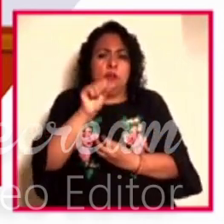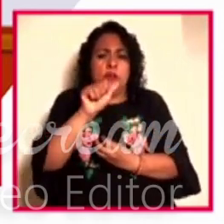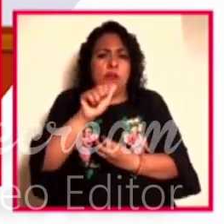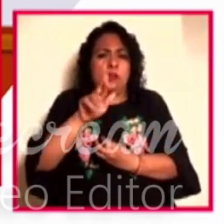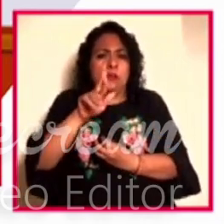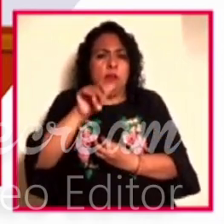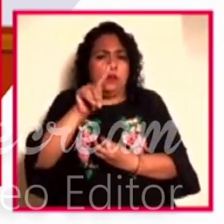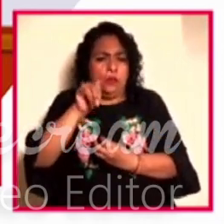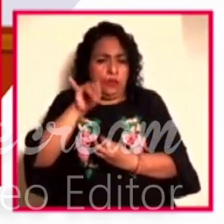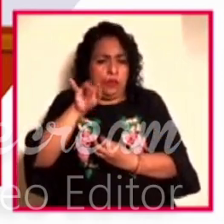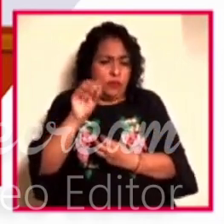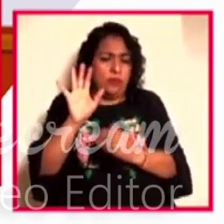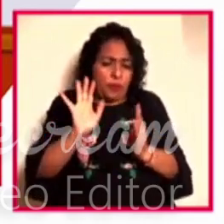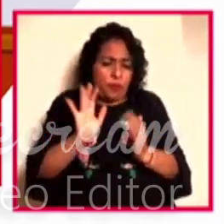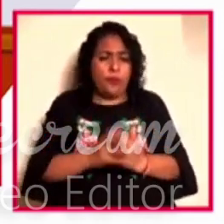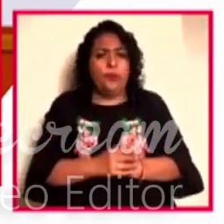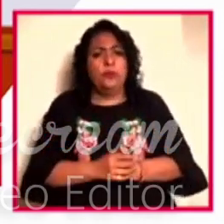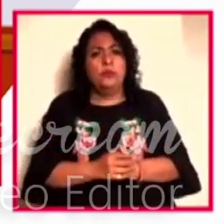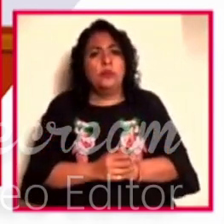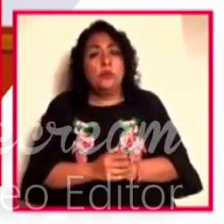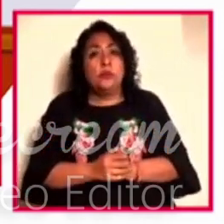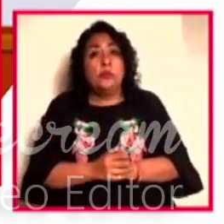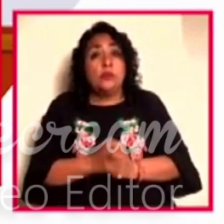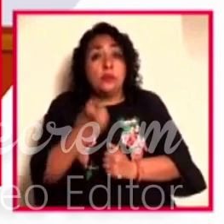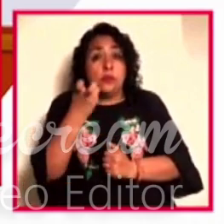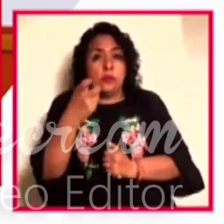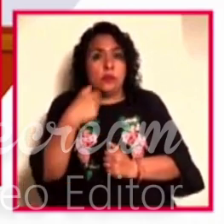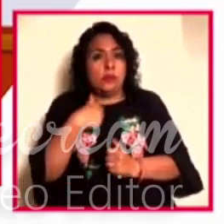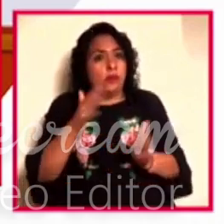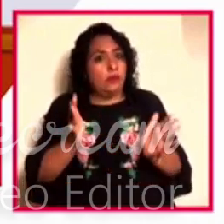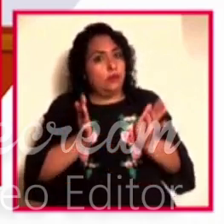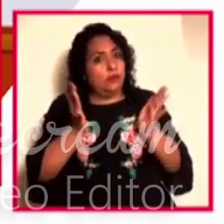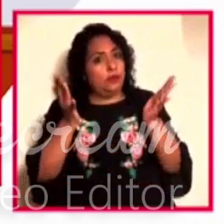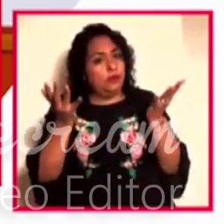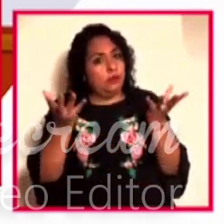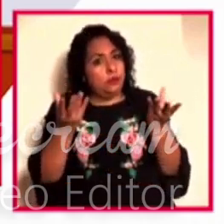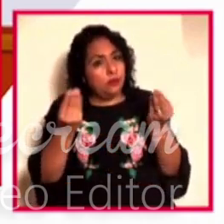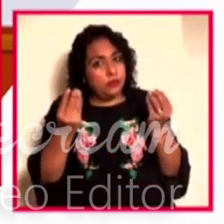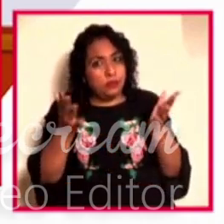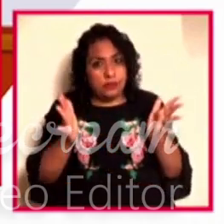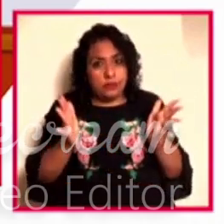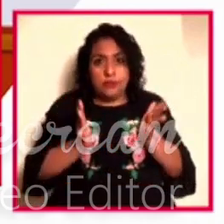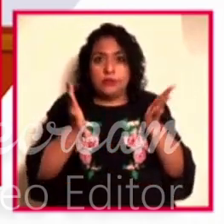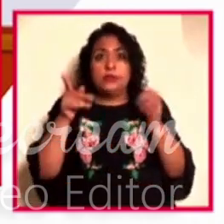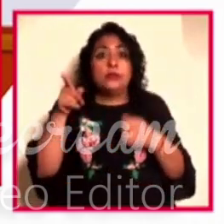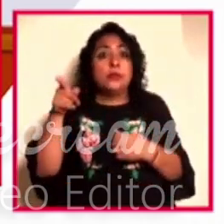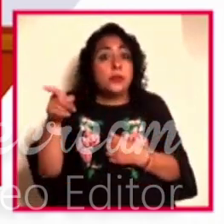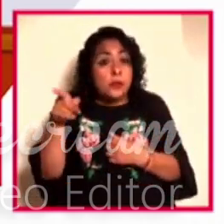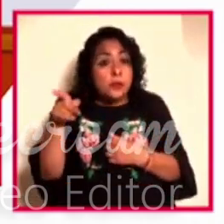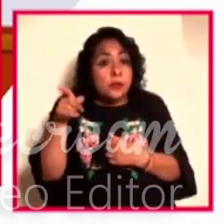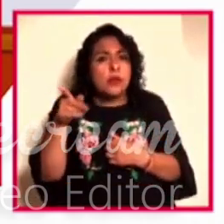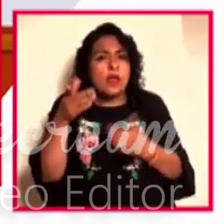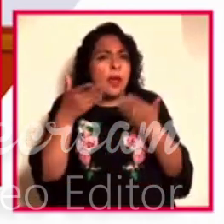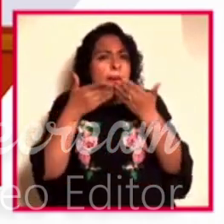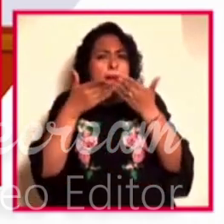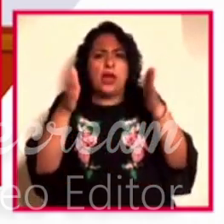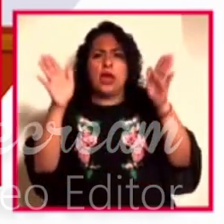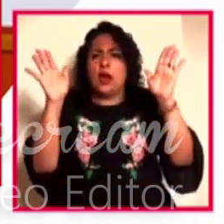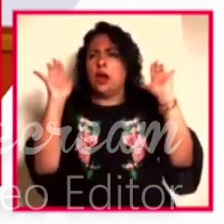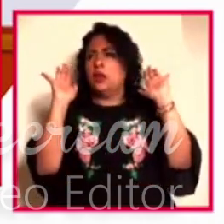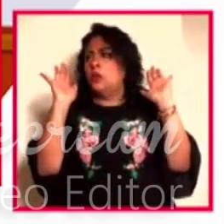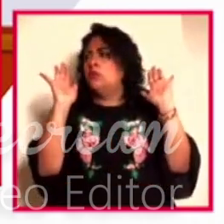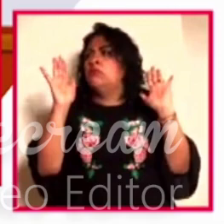Y eso a mí me impresionó mucho, porque él estaba abierto a todas. Él venía